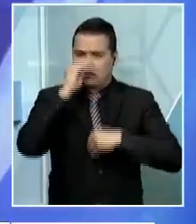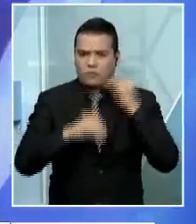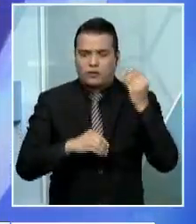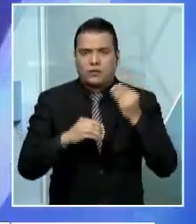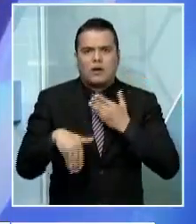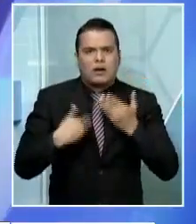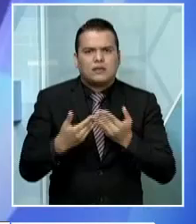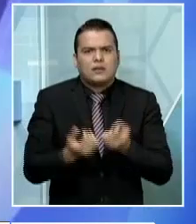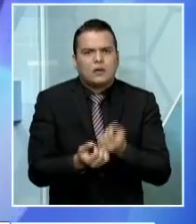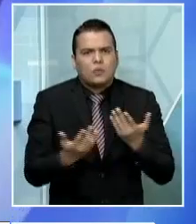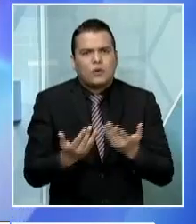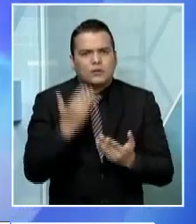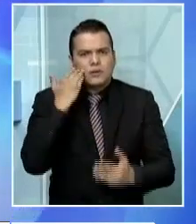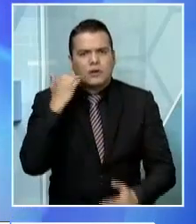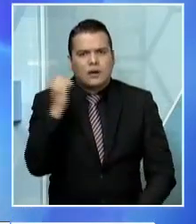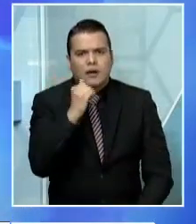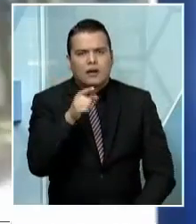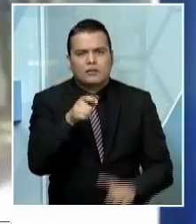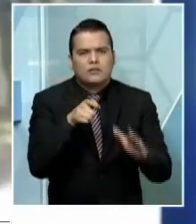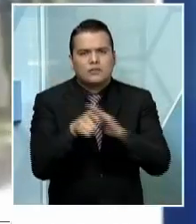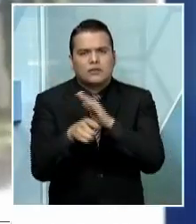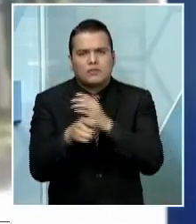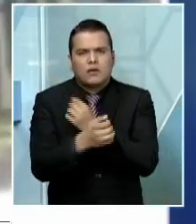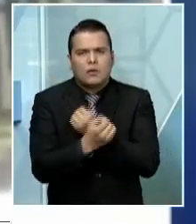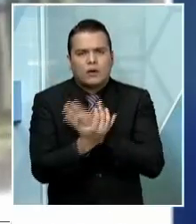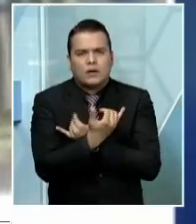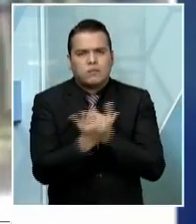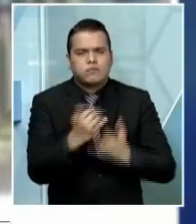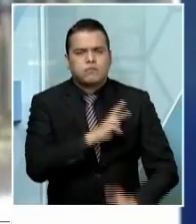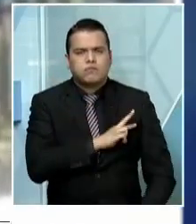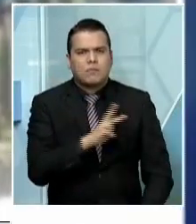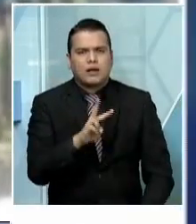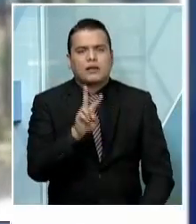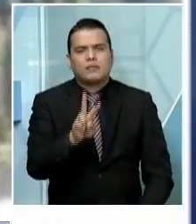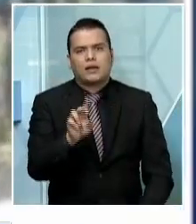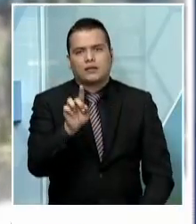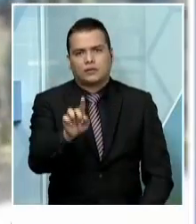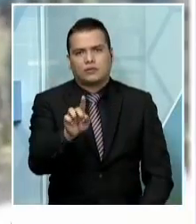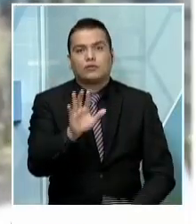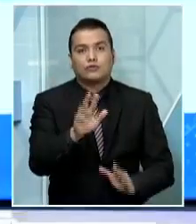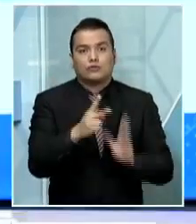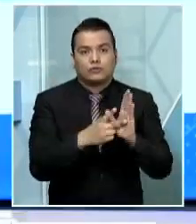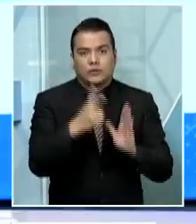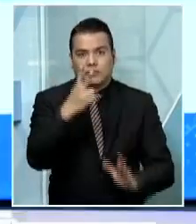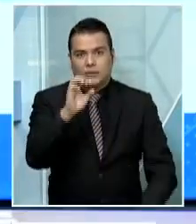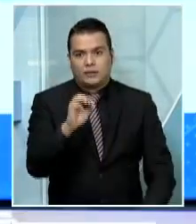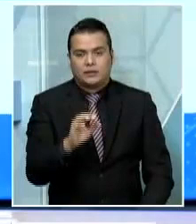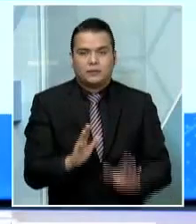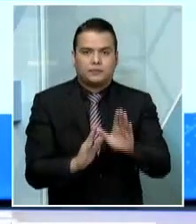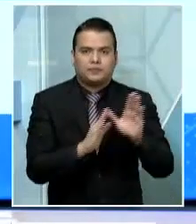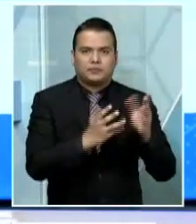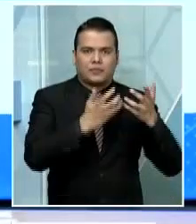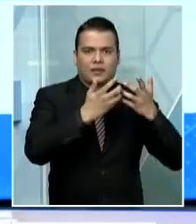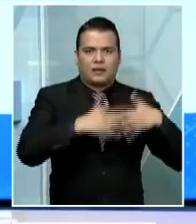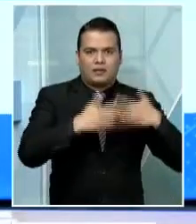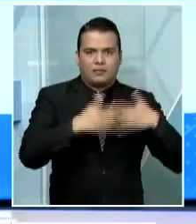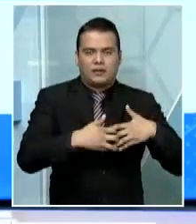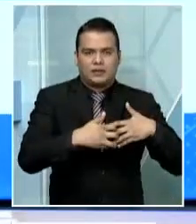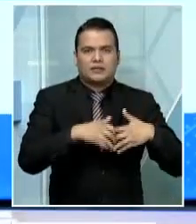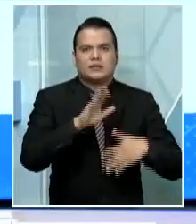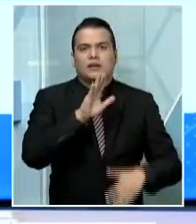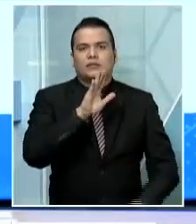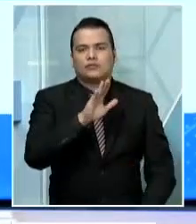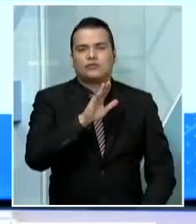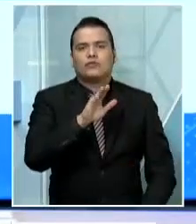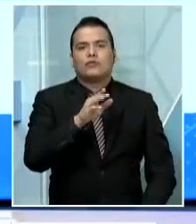21 la cifra de mujeres muertas violentamente en el Valle en lo que va corrido de este año. Y la empresa vallecaucana Endura Colombia